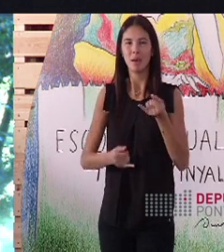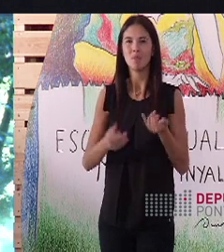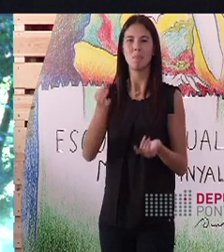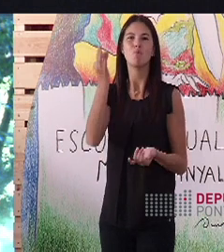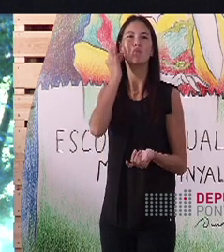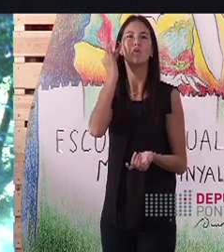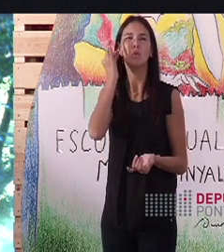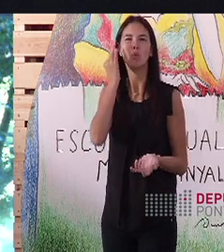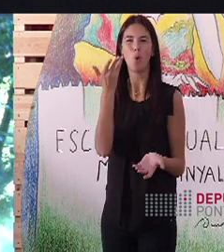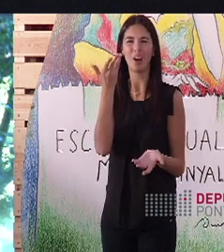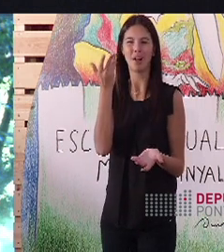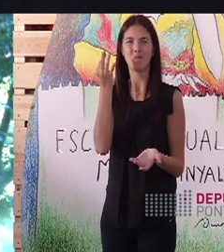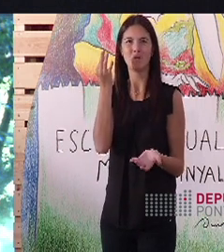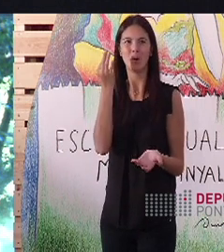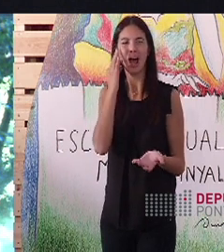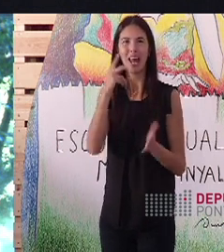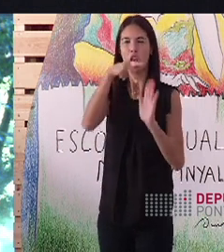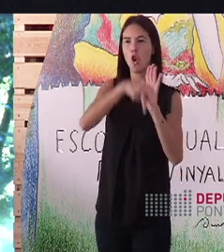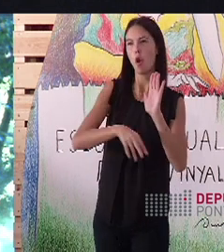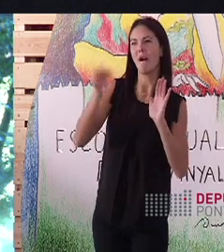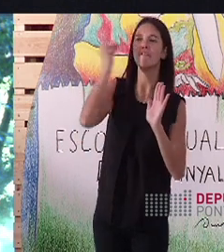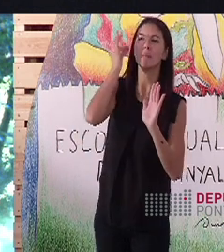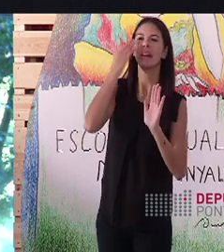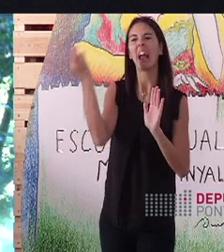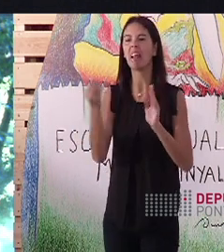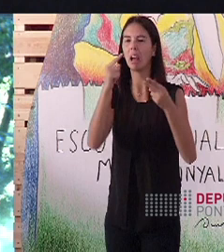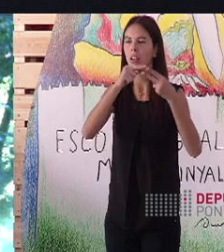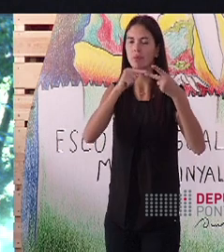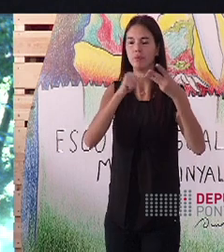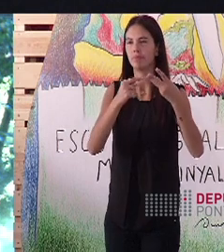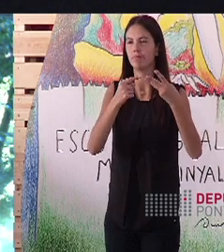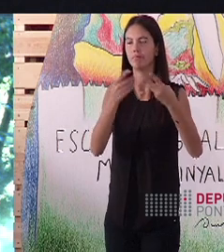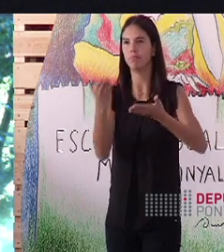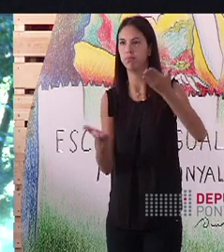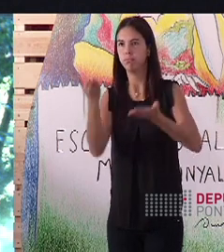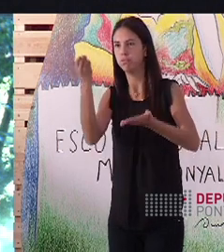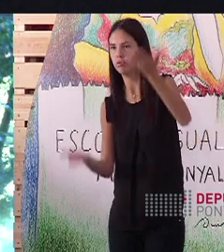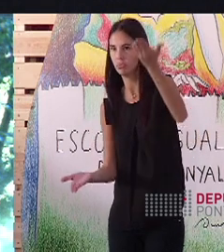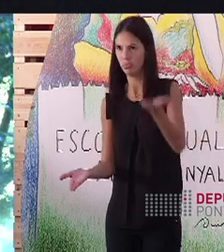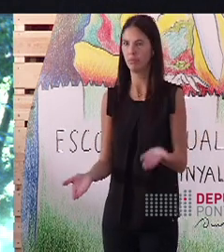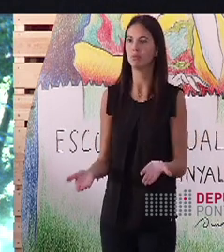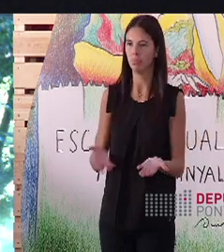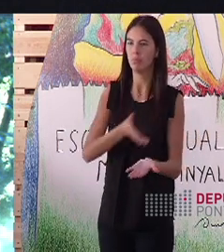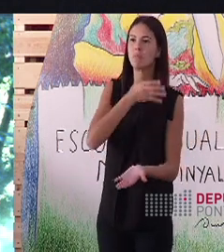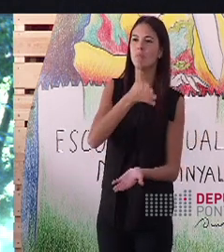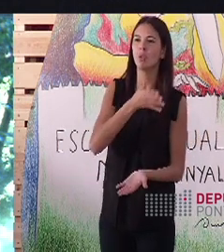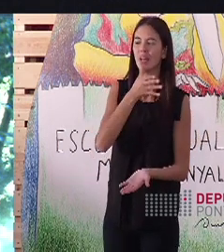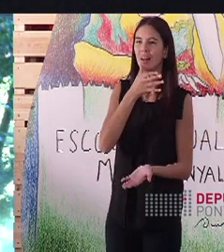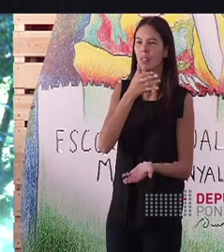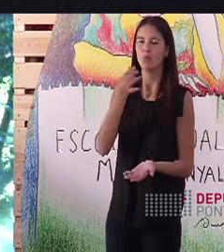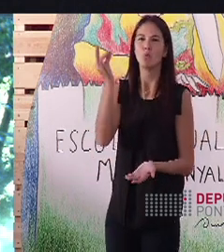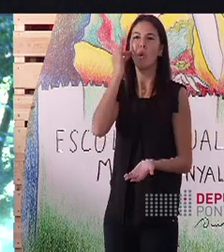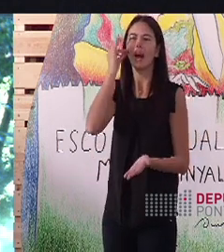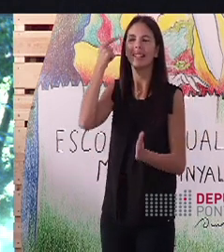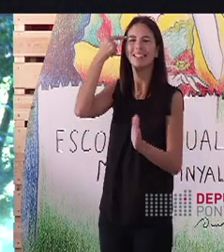de lo que es la normatividad femenina está descompensada. Y está descompensada porque la definición de